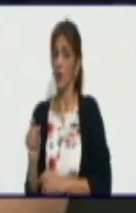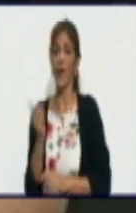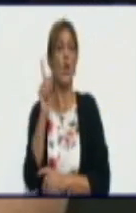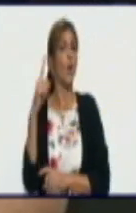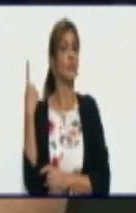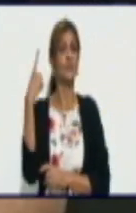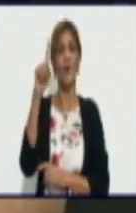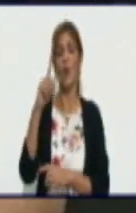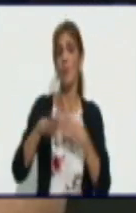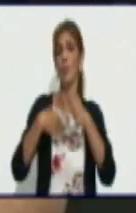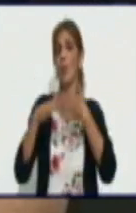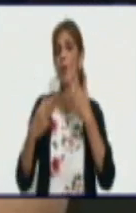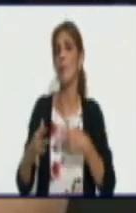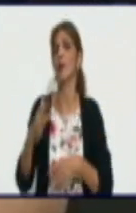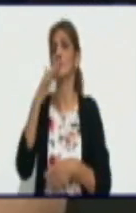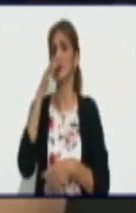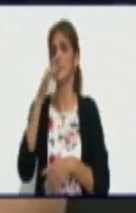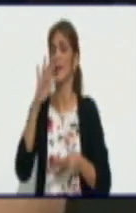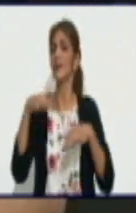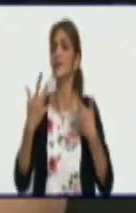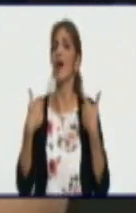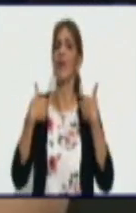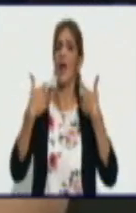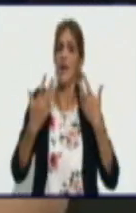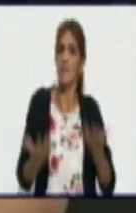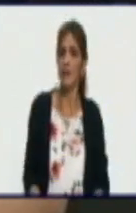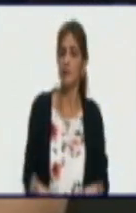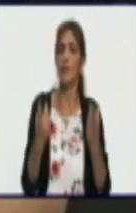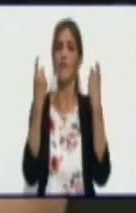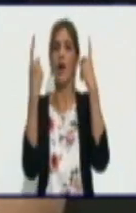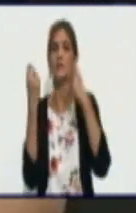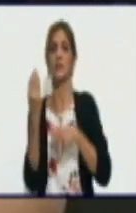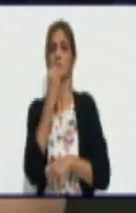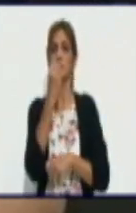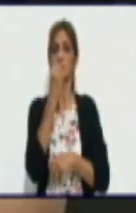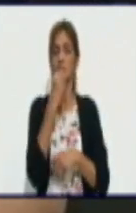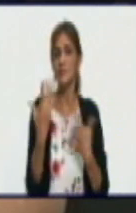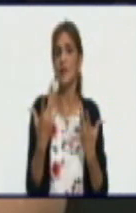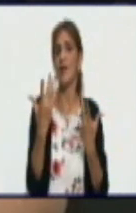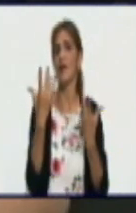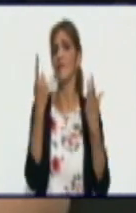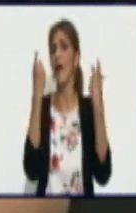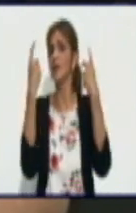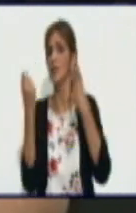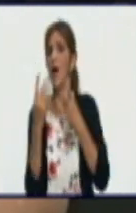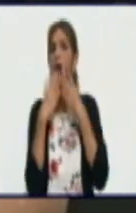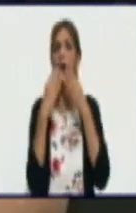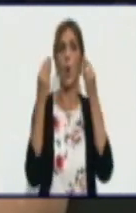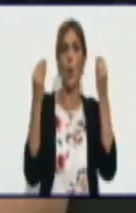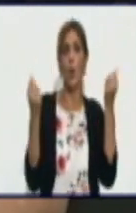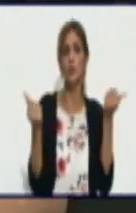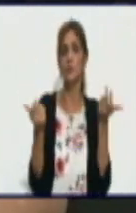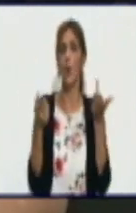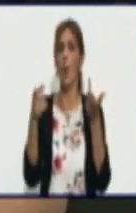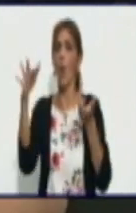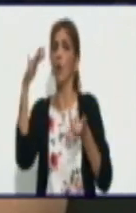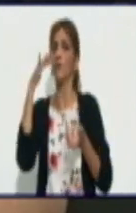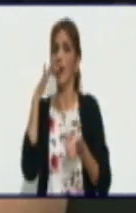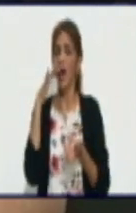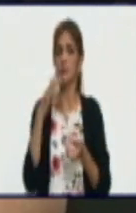está el decaimiento, está la inapetencia, está la ausencia del gusto, el olfato, puede haber manifestaciones